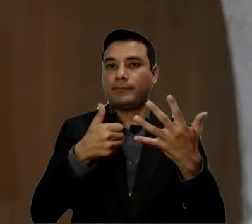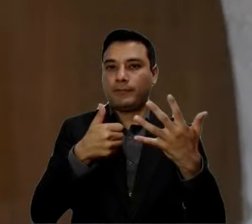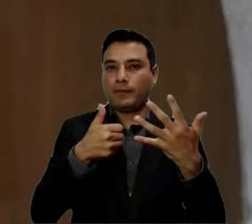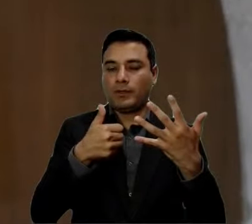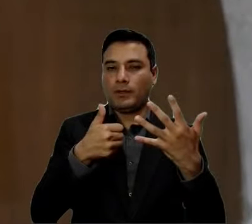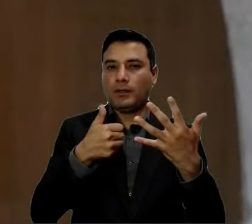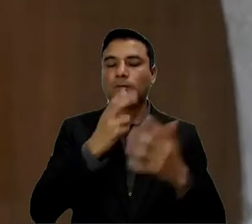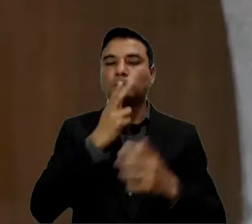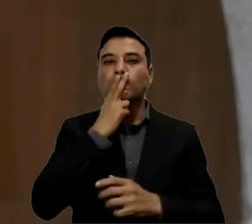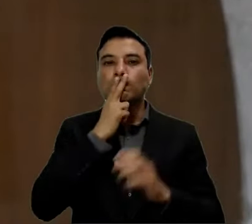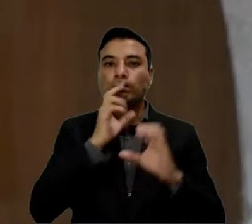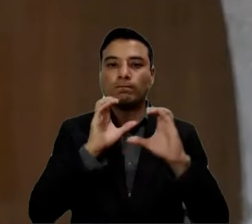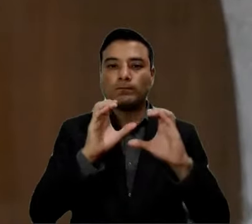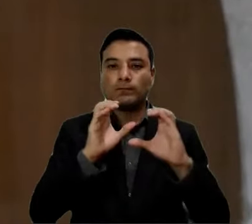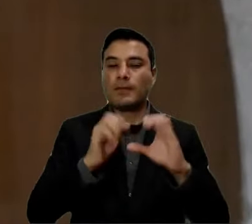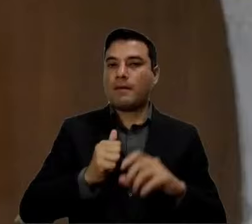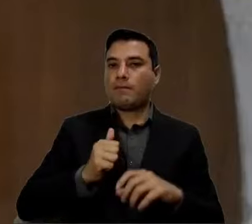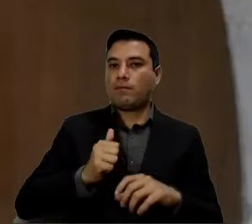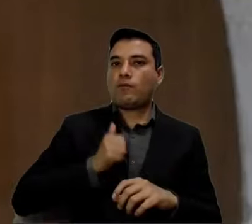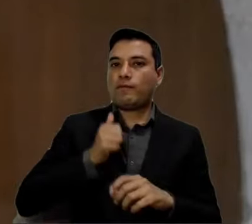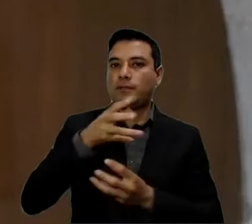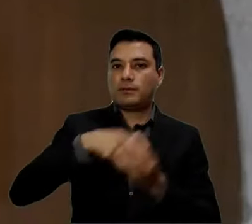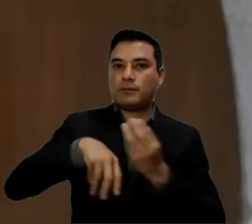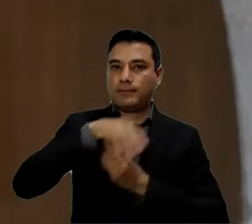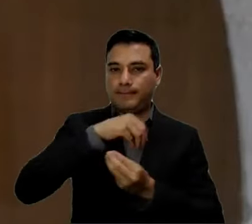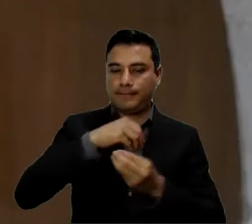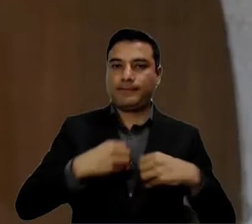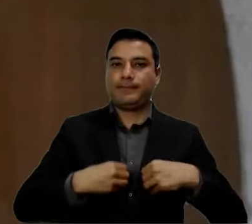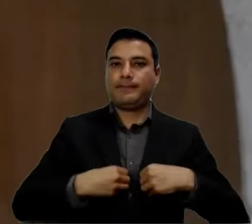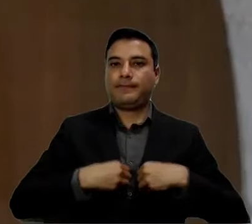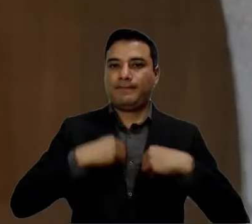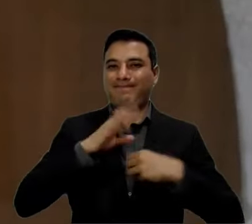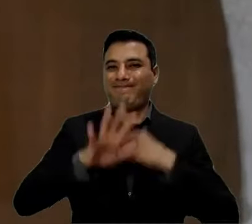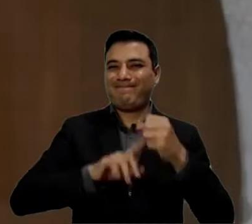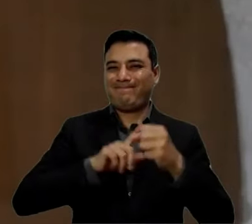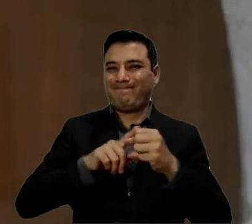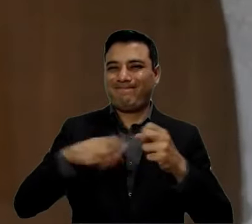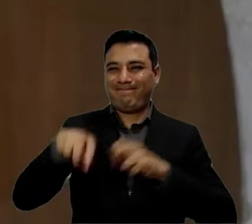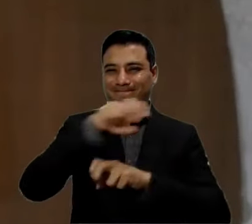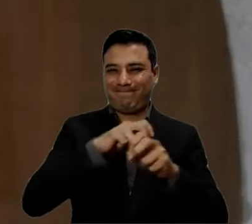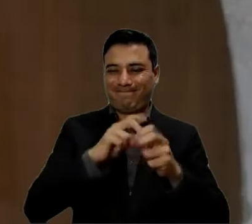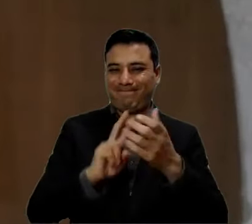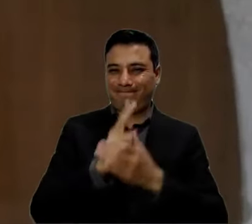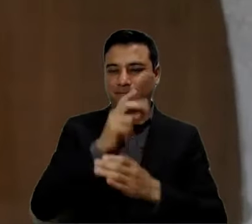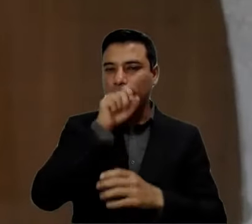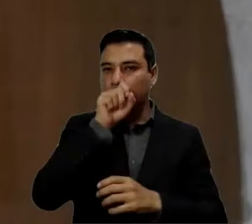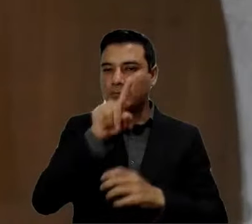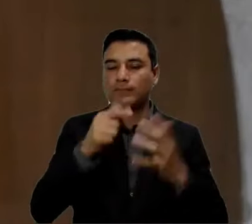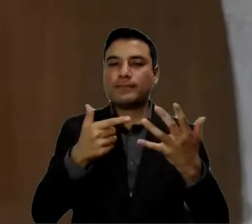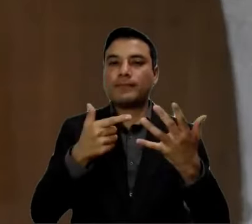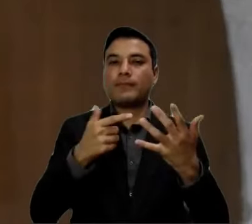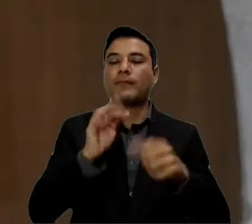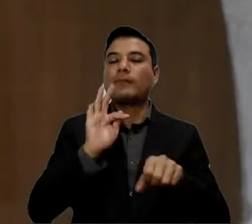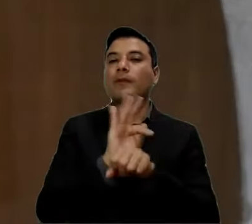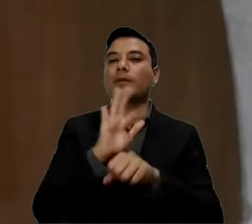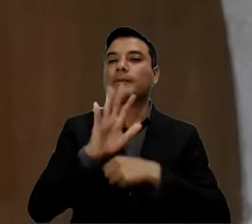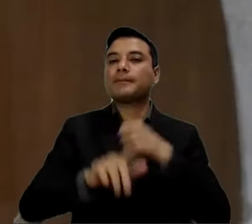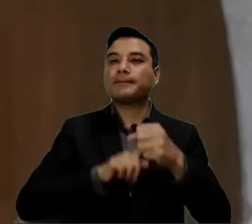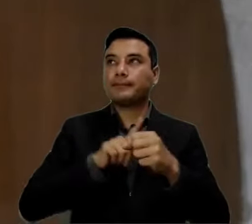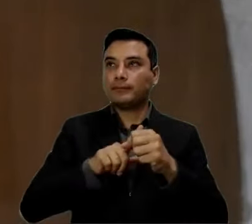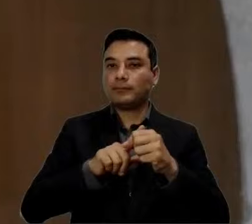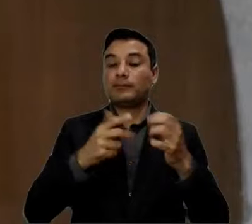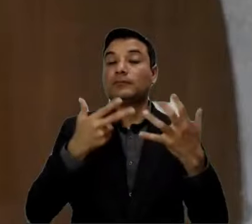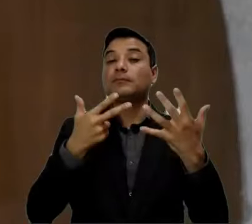y fomento para el aprovechamiento sostenido de la vida silvestre. Libro séptimo, de la protección a los animales. Y libro